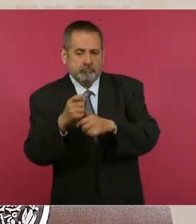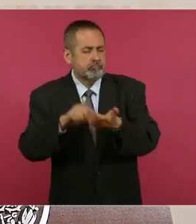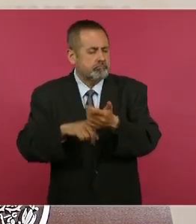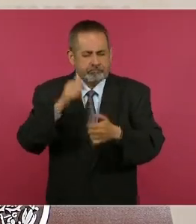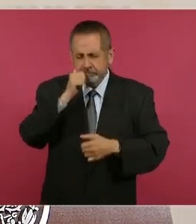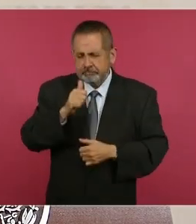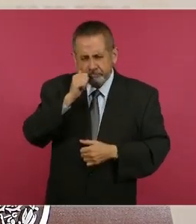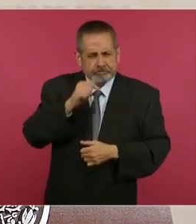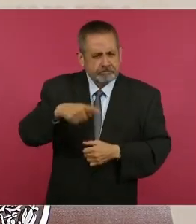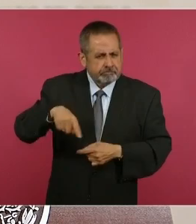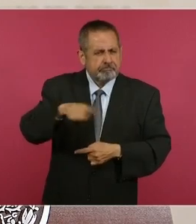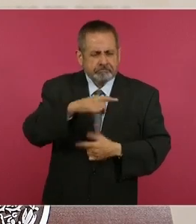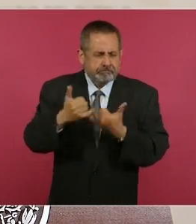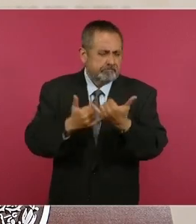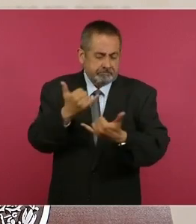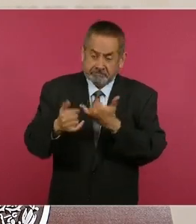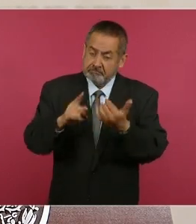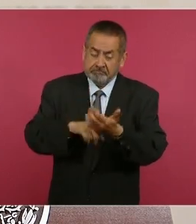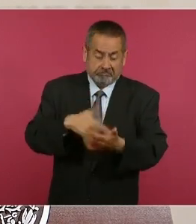jugando,